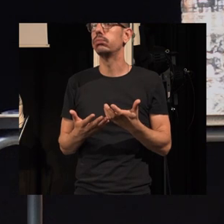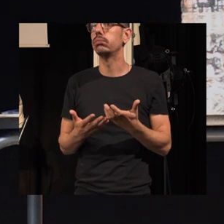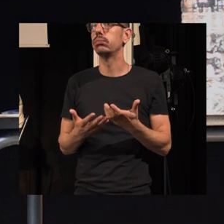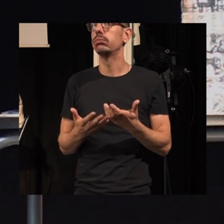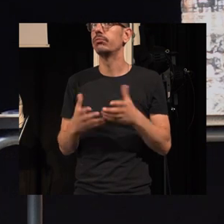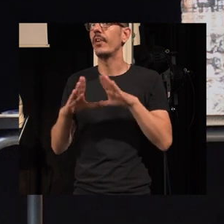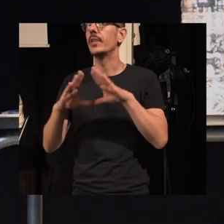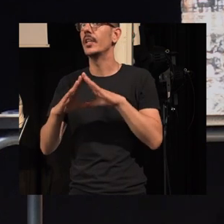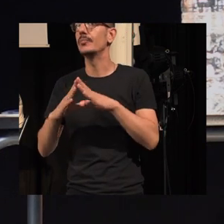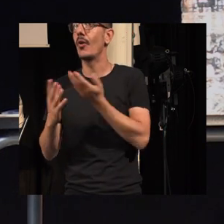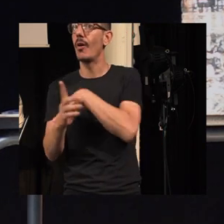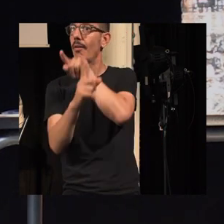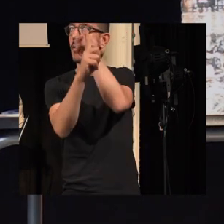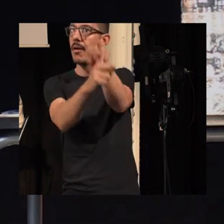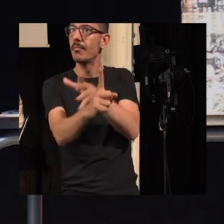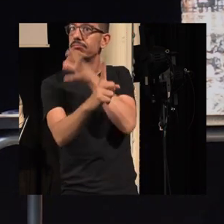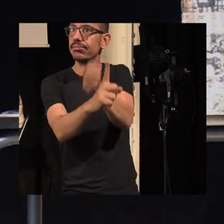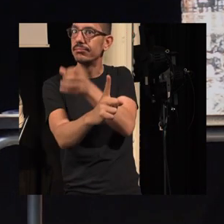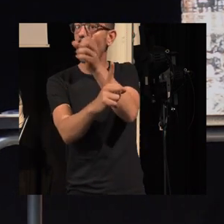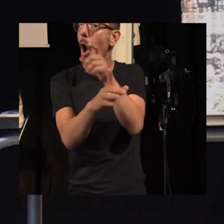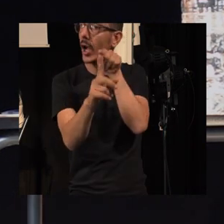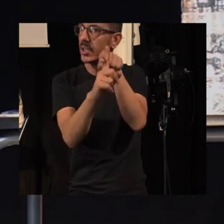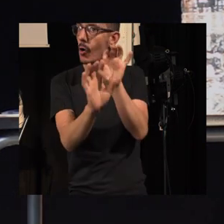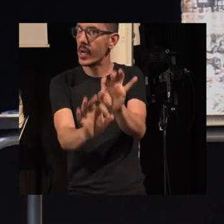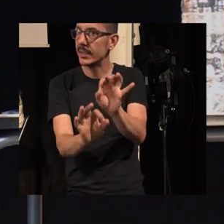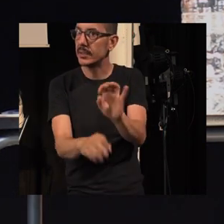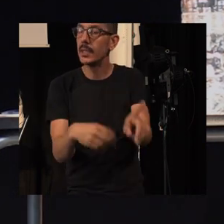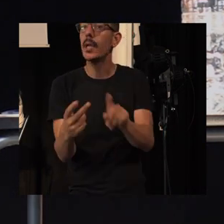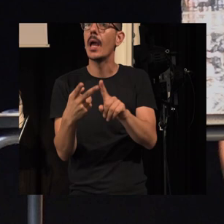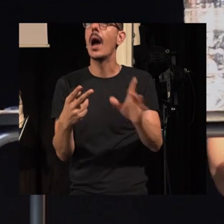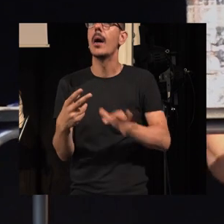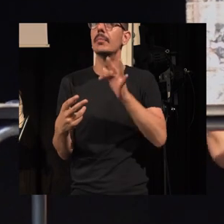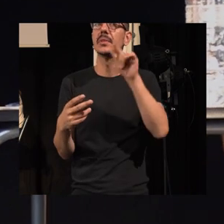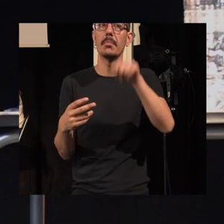del feminismo, el objetivo también